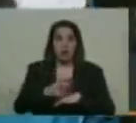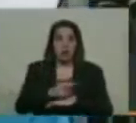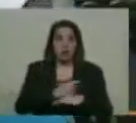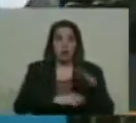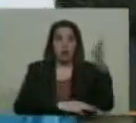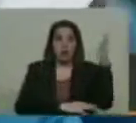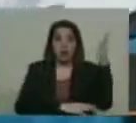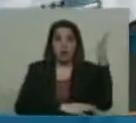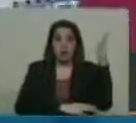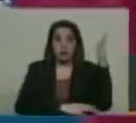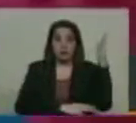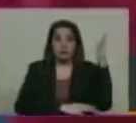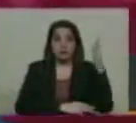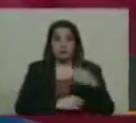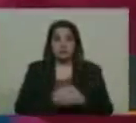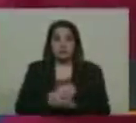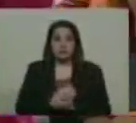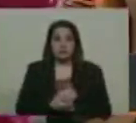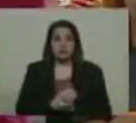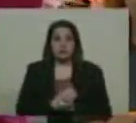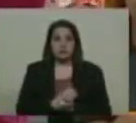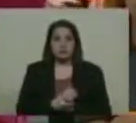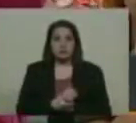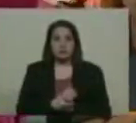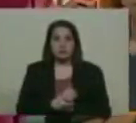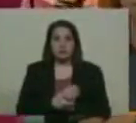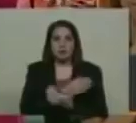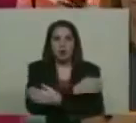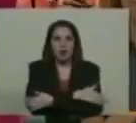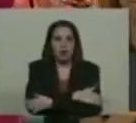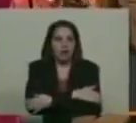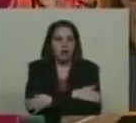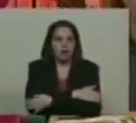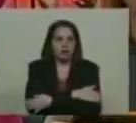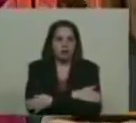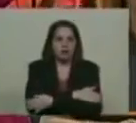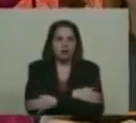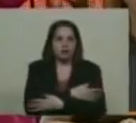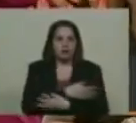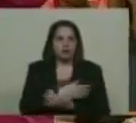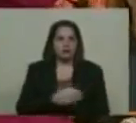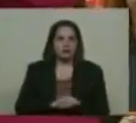esta gobernadora del estado Lara. En un abrazo, muchacha.